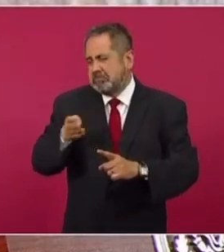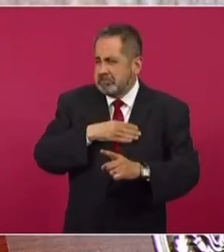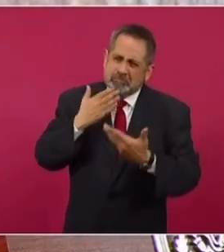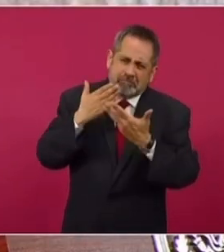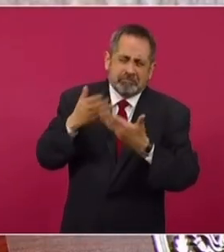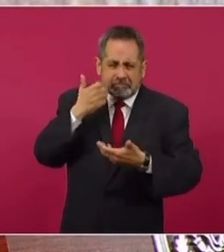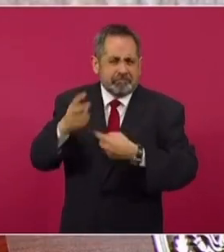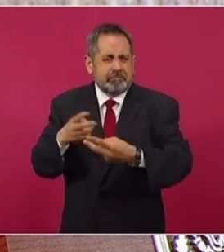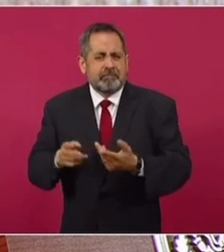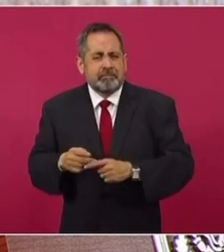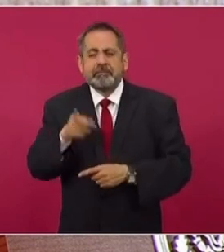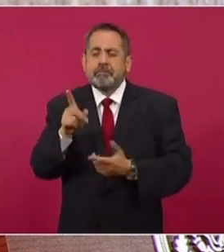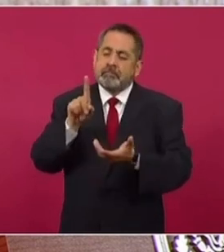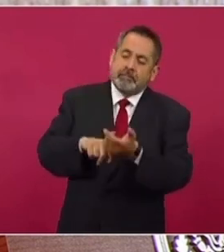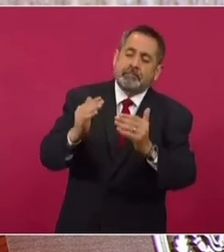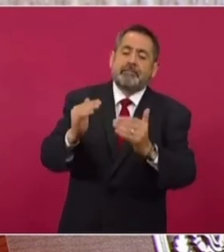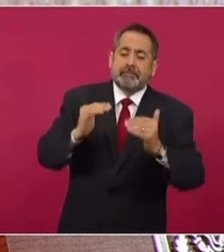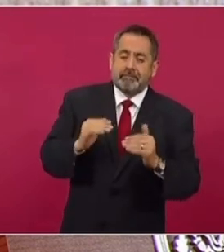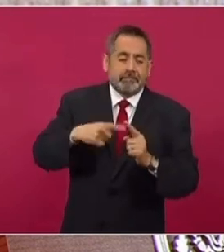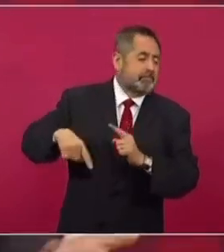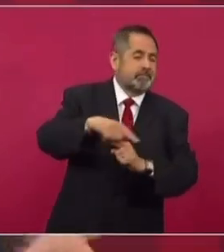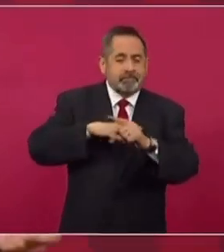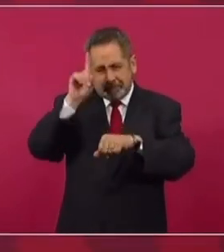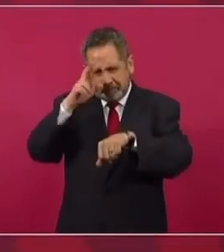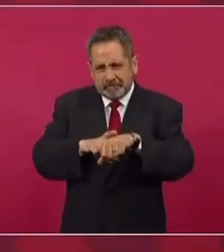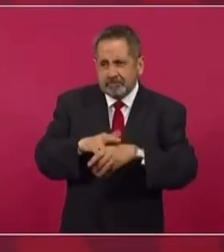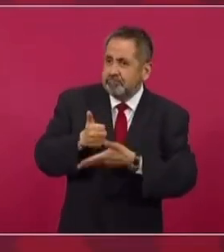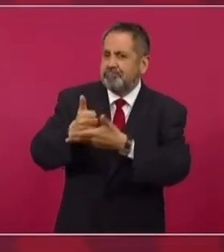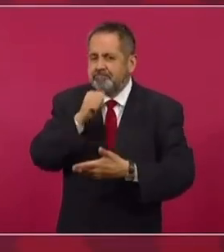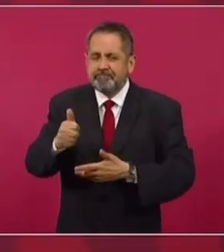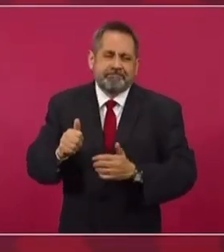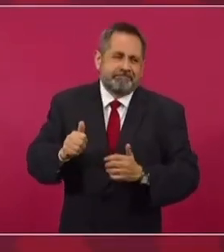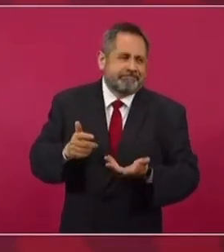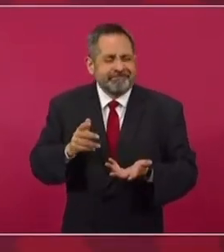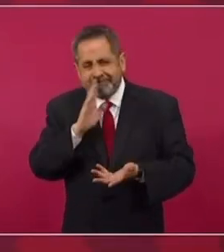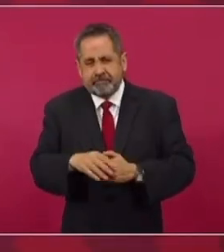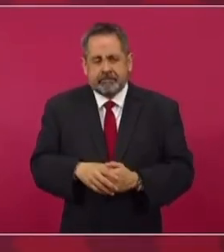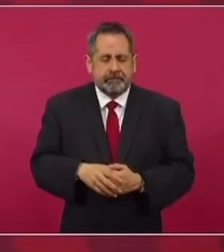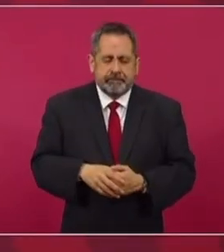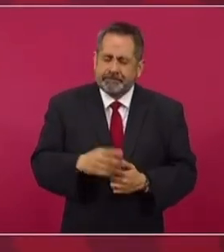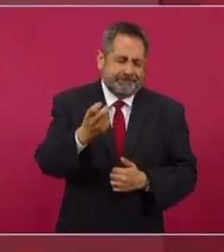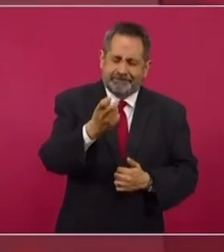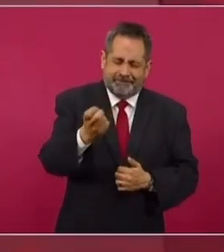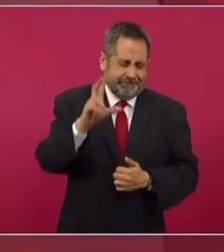cosas, pero los que lo rodean no le ayudan. ¿No es así?